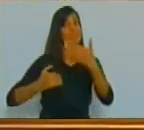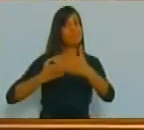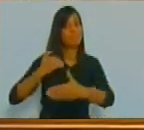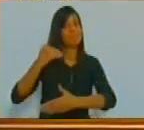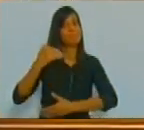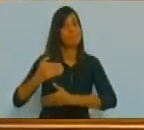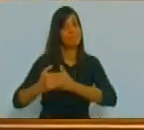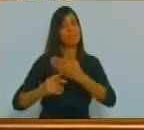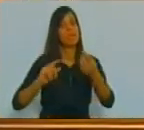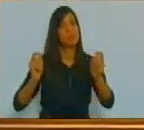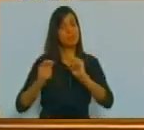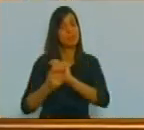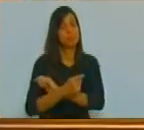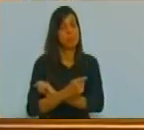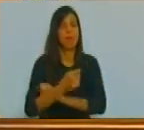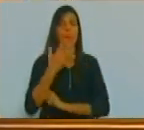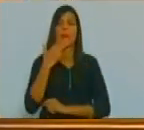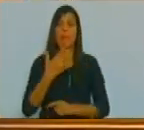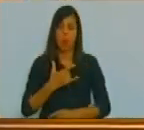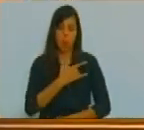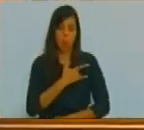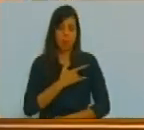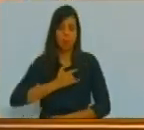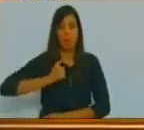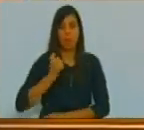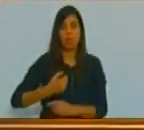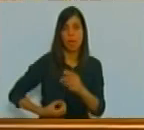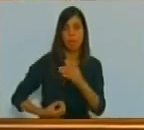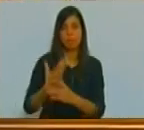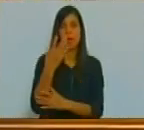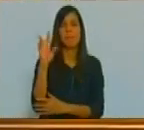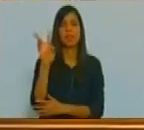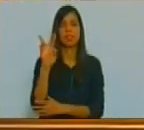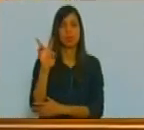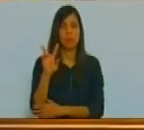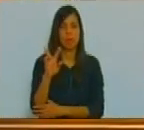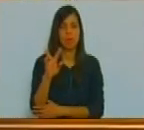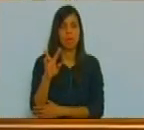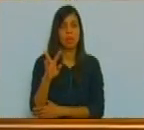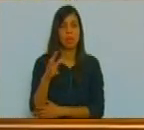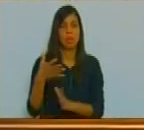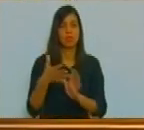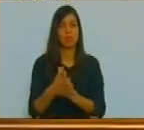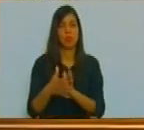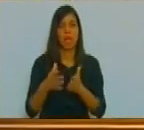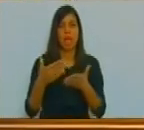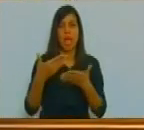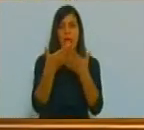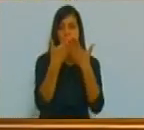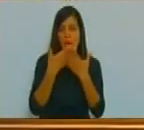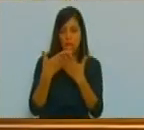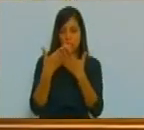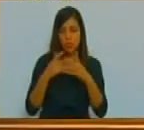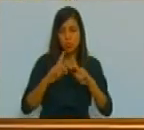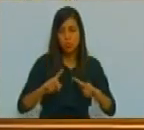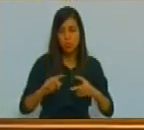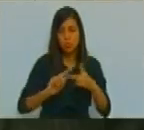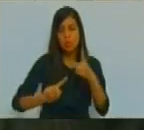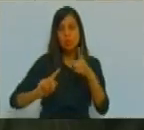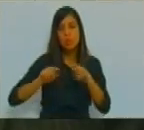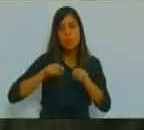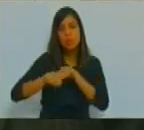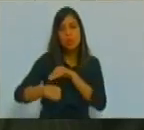venezuela cuando se crea la universidad de la seguridad se incluyen el pensum de estudio la materia de los derechos